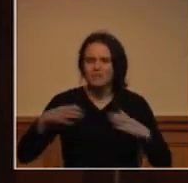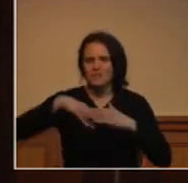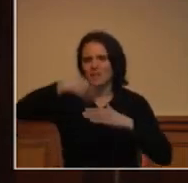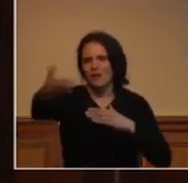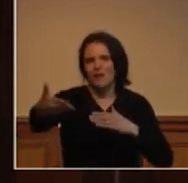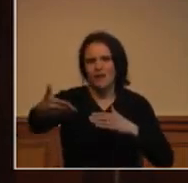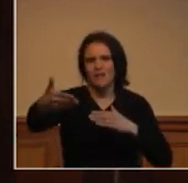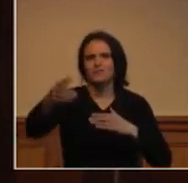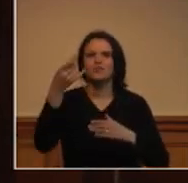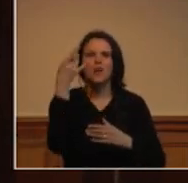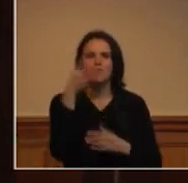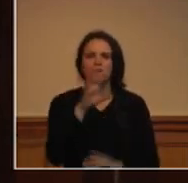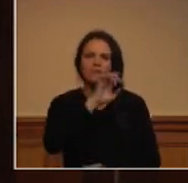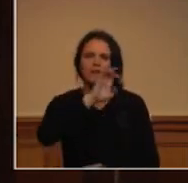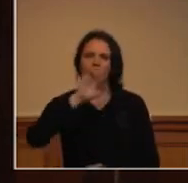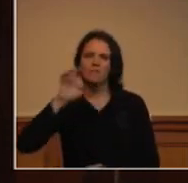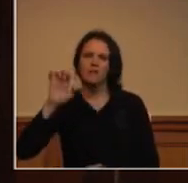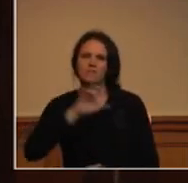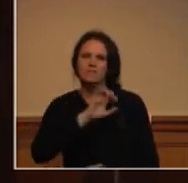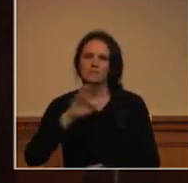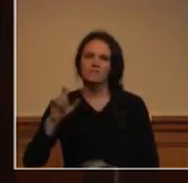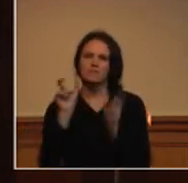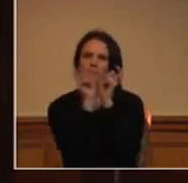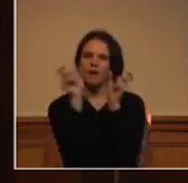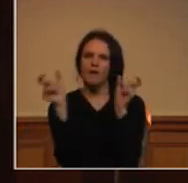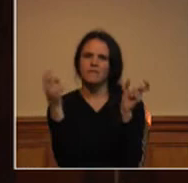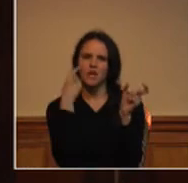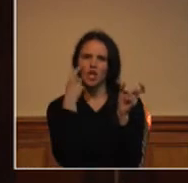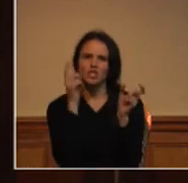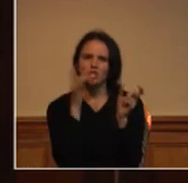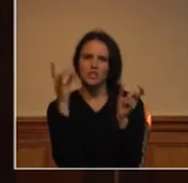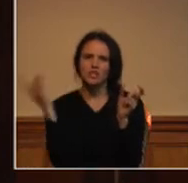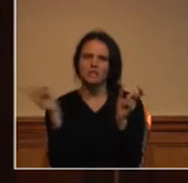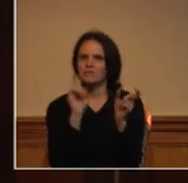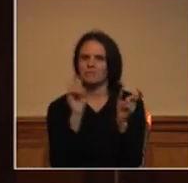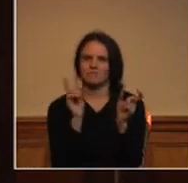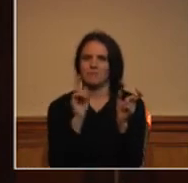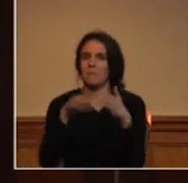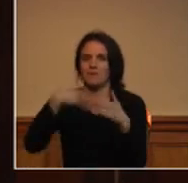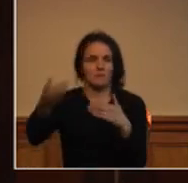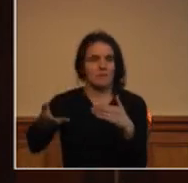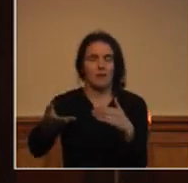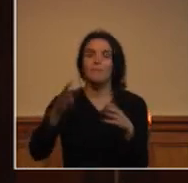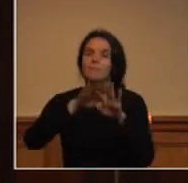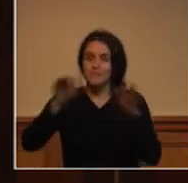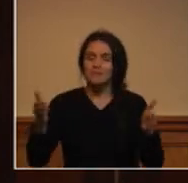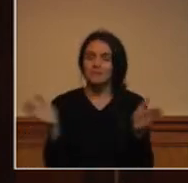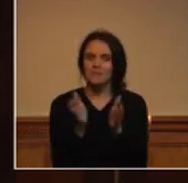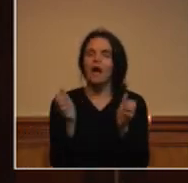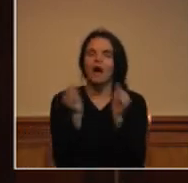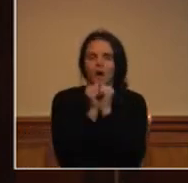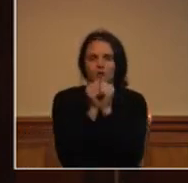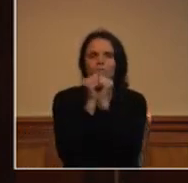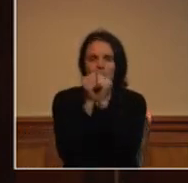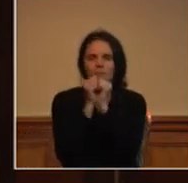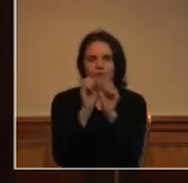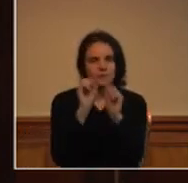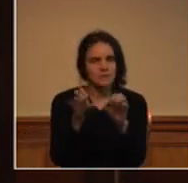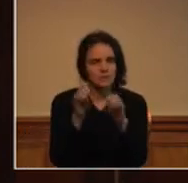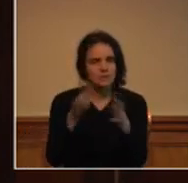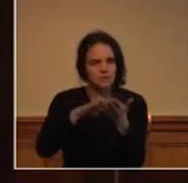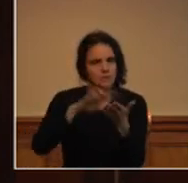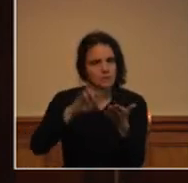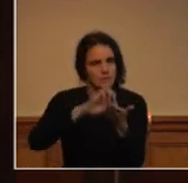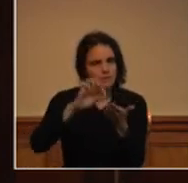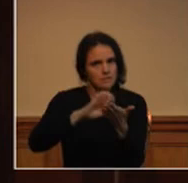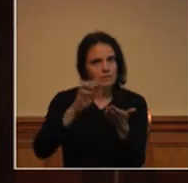de decodificar o reconocer las palabras. La mesita es una herramienta que acompaña el proceso de instrucción lectora a